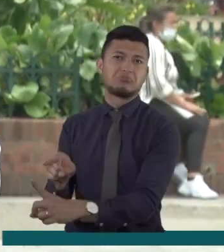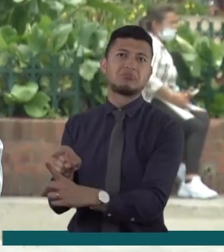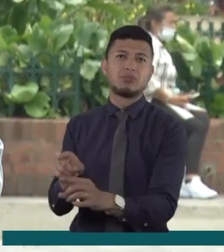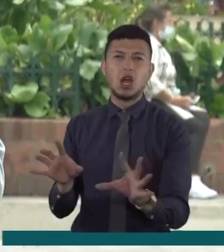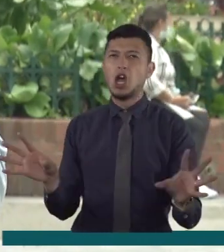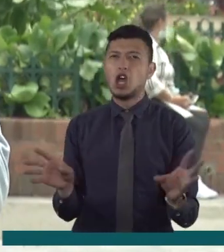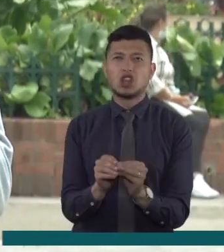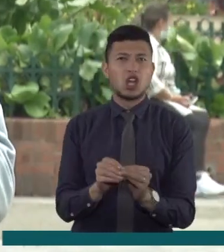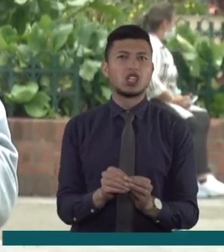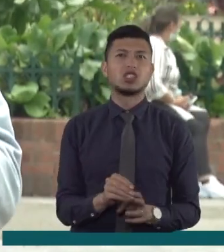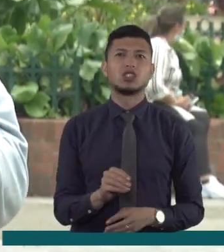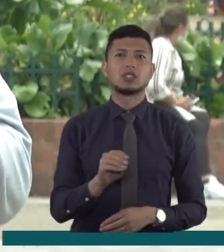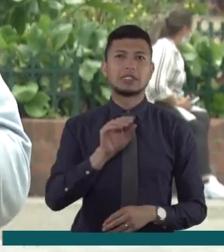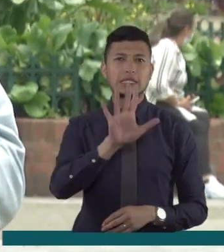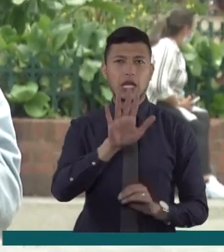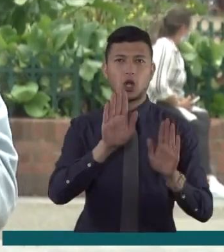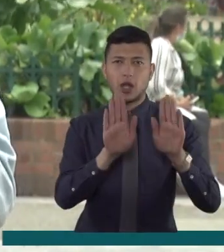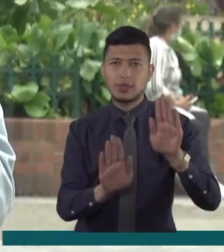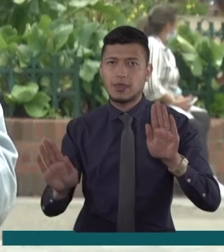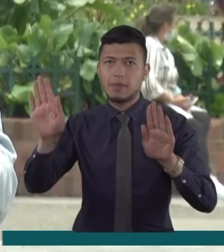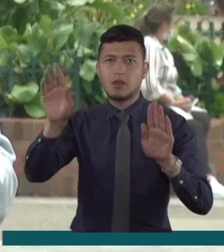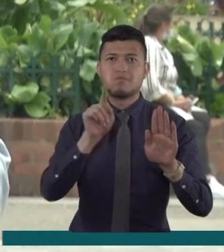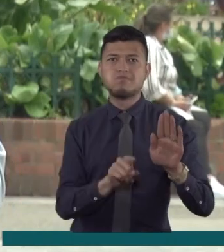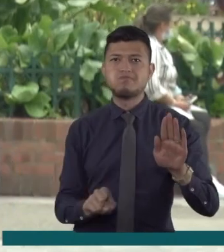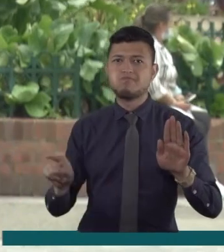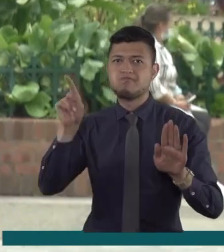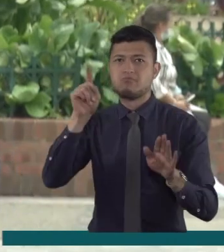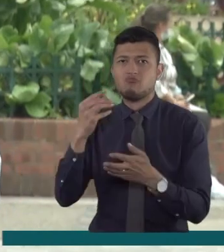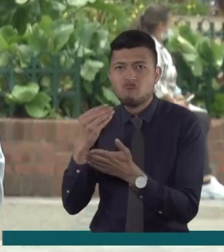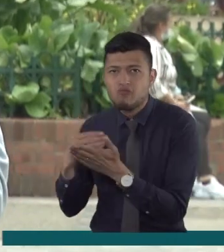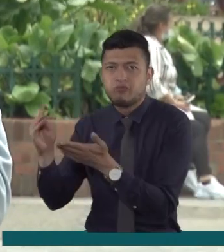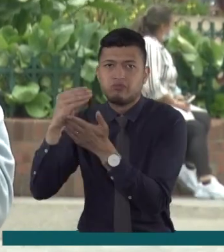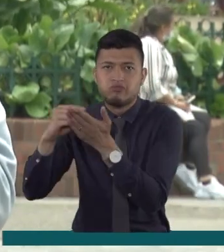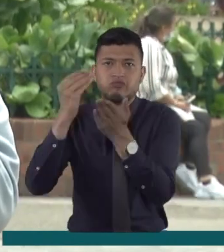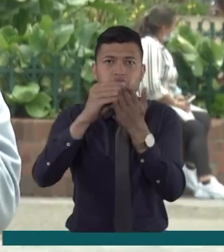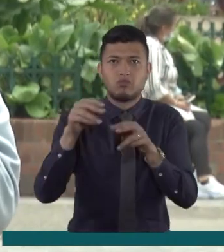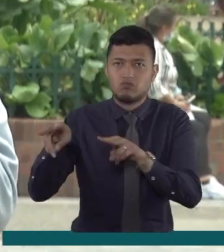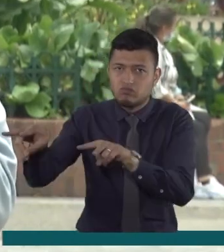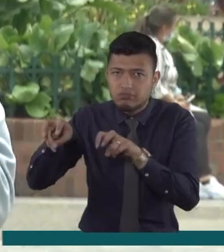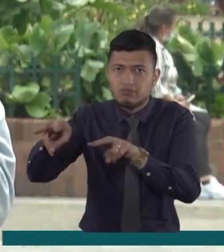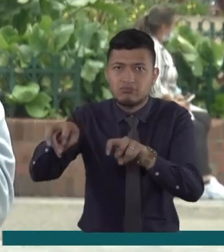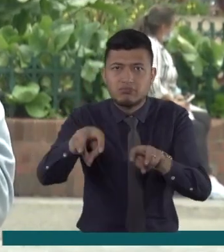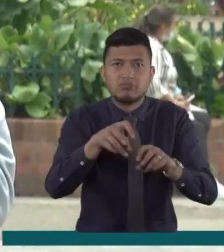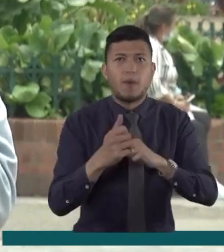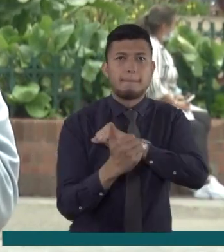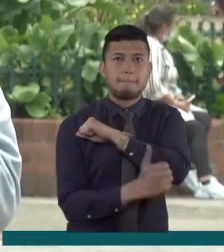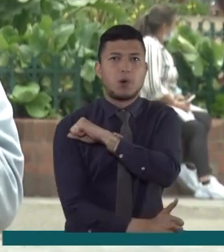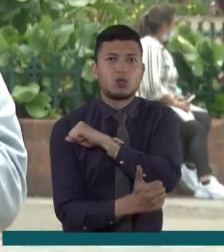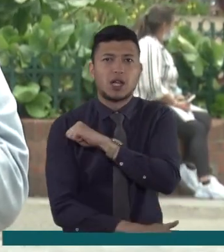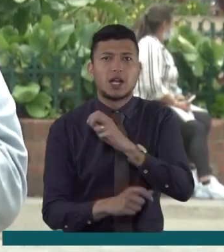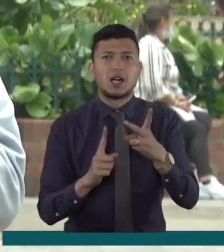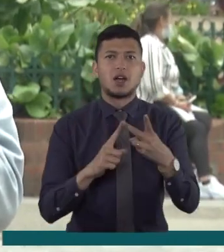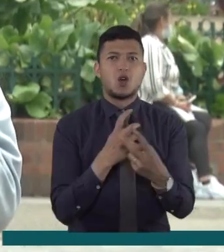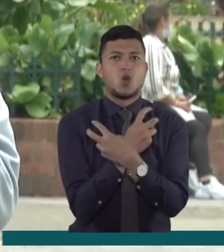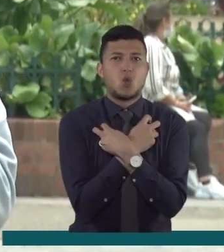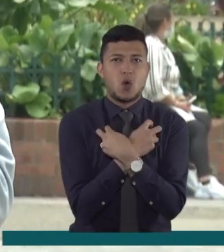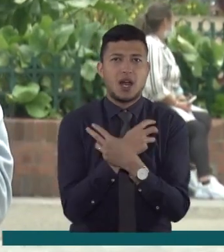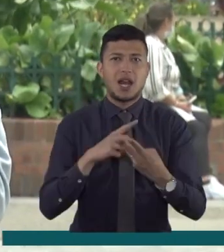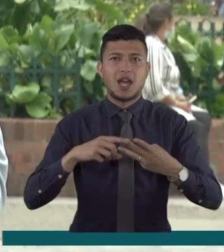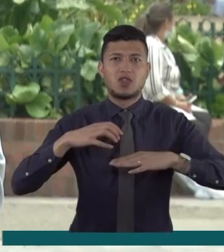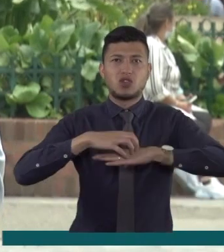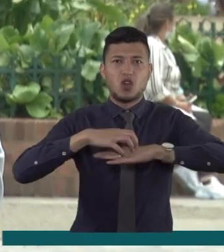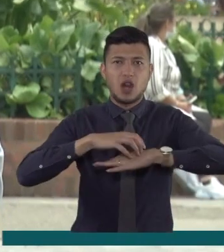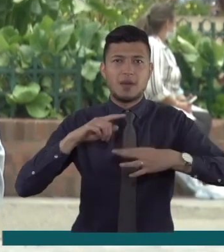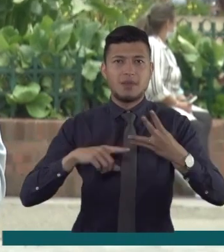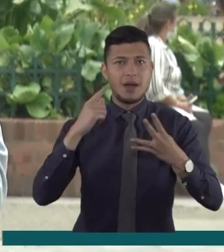en total serán cinco departamentos de los cuales se adquirirán estas cosechas se trata de boyacá huila